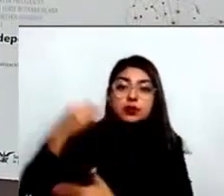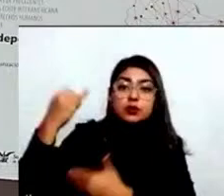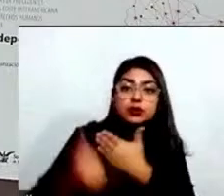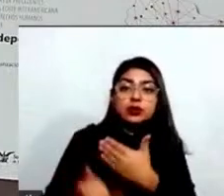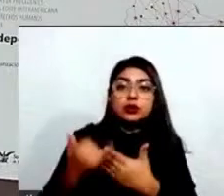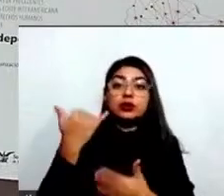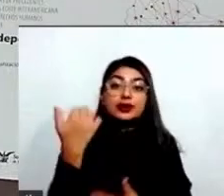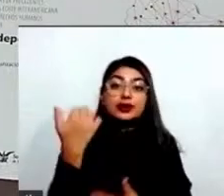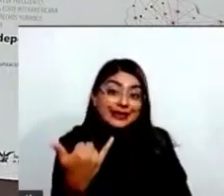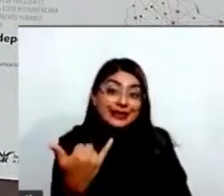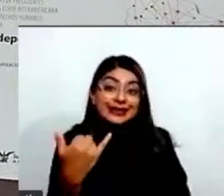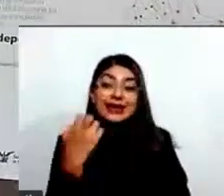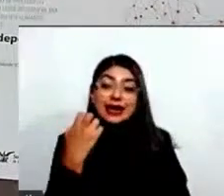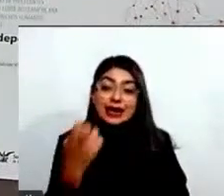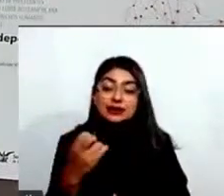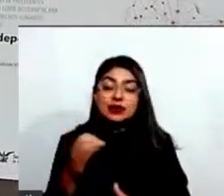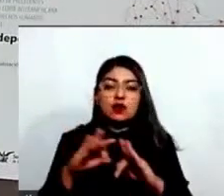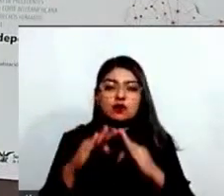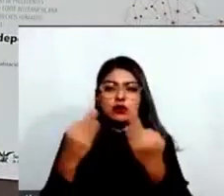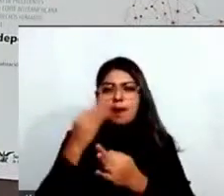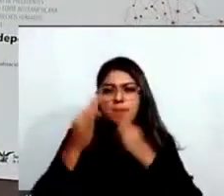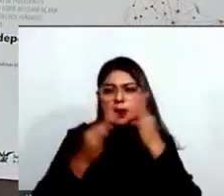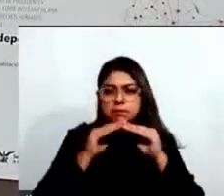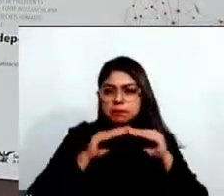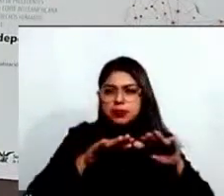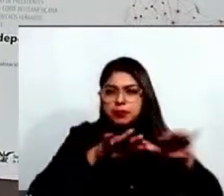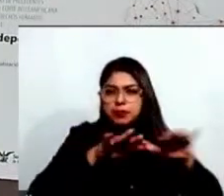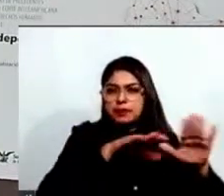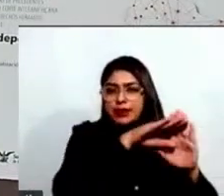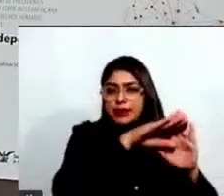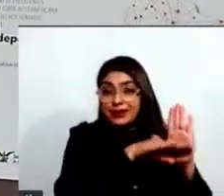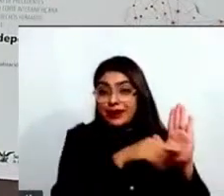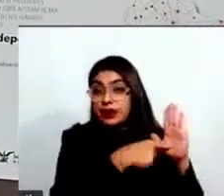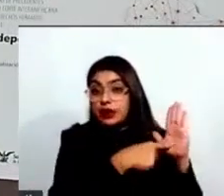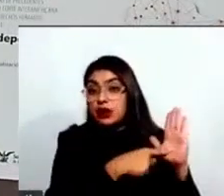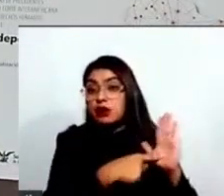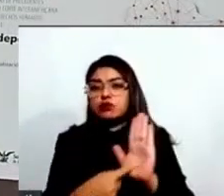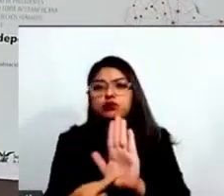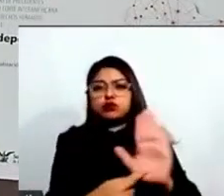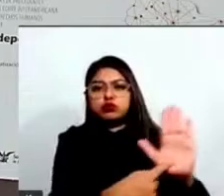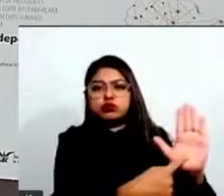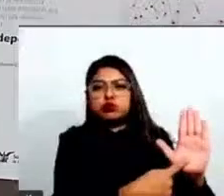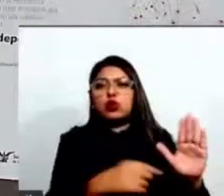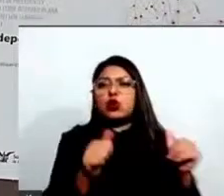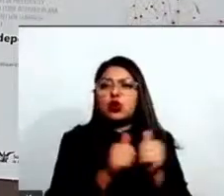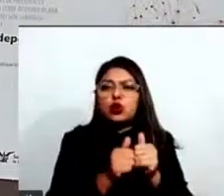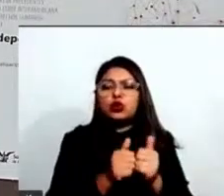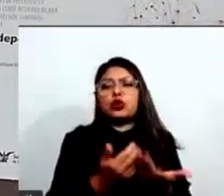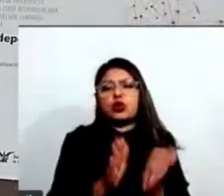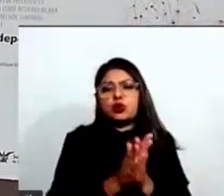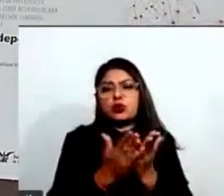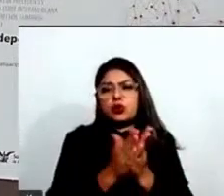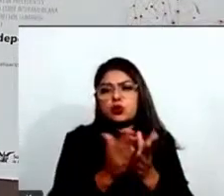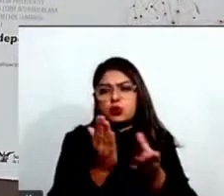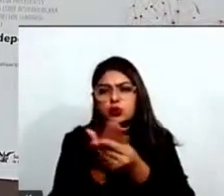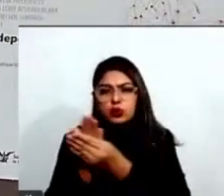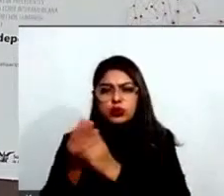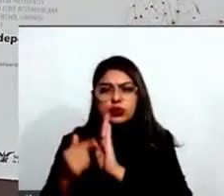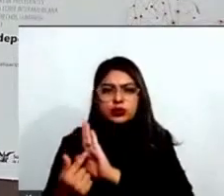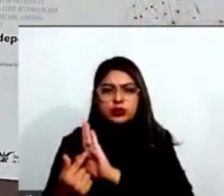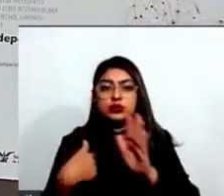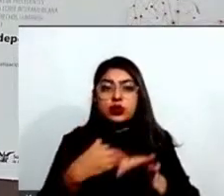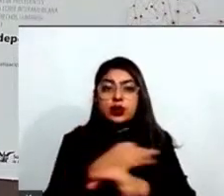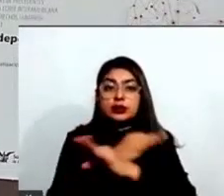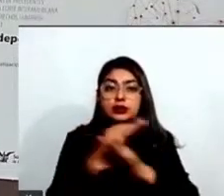estos estándares en publicaciones que desde ahora adelanto son de acceso abierto, utilizan un